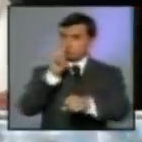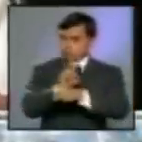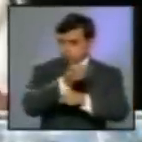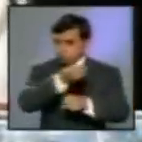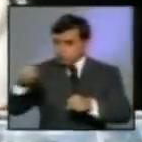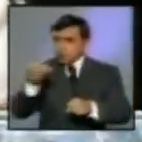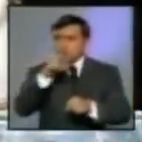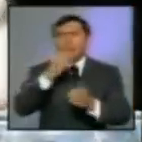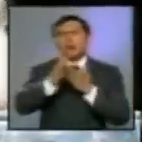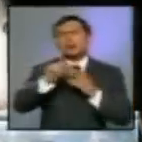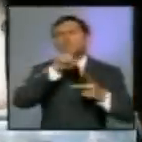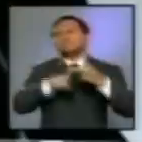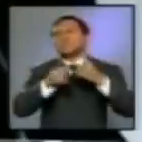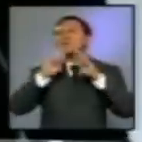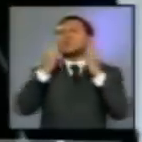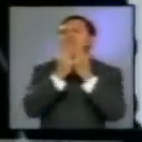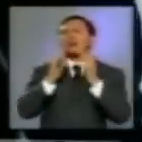tiene 2 minutos para responder.